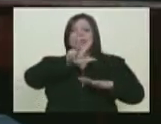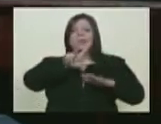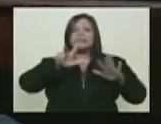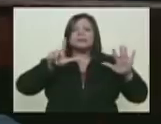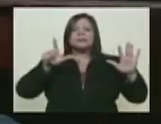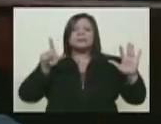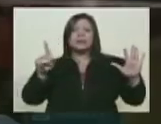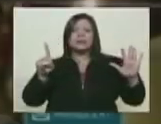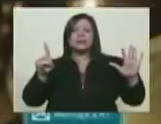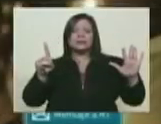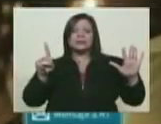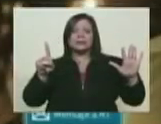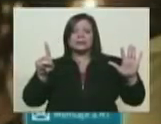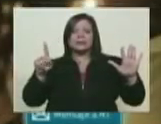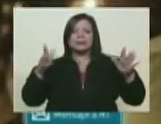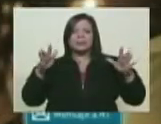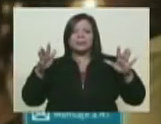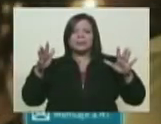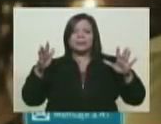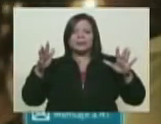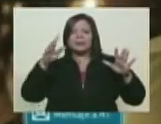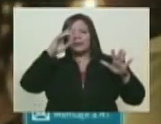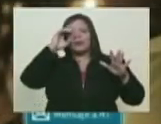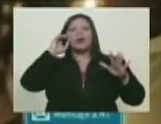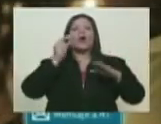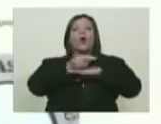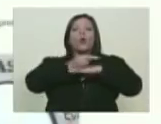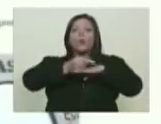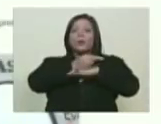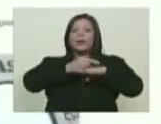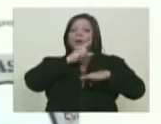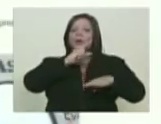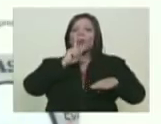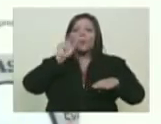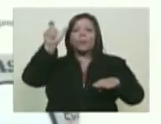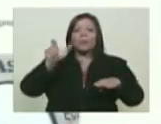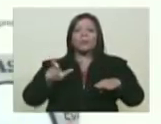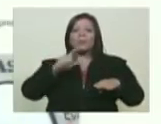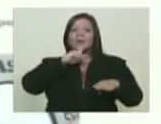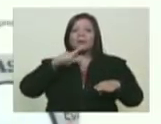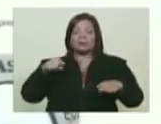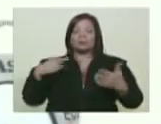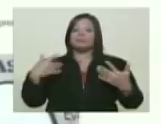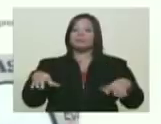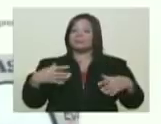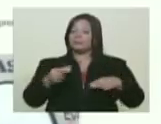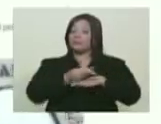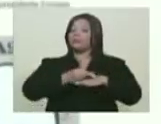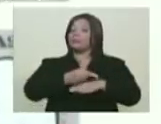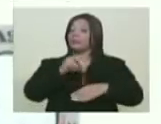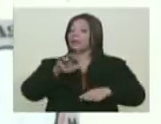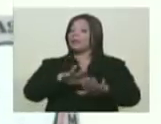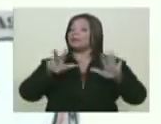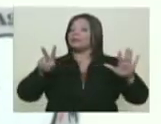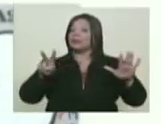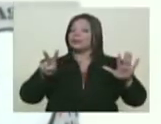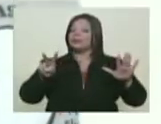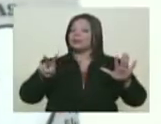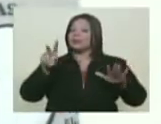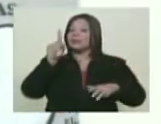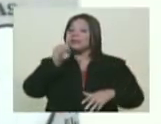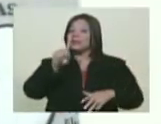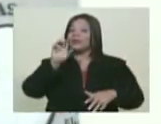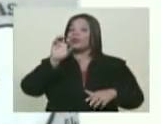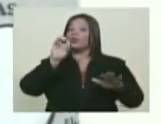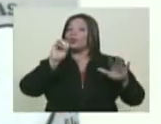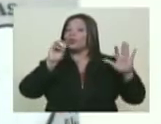36 durante el sexenio de Enrique Peña Nieto. Sí. ¿Ah? Aterrador. En 17 porque... años, 109 periodistas asesinados en